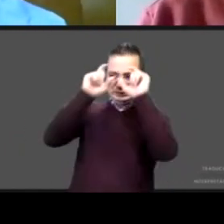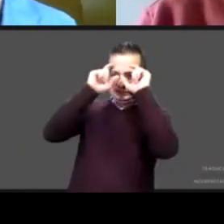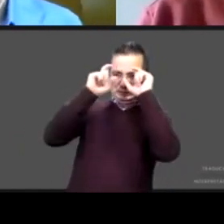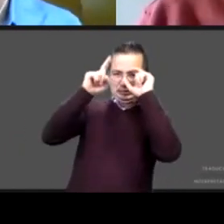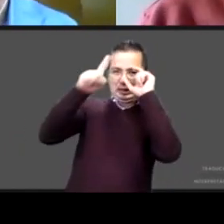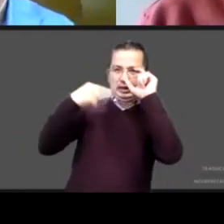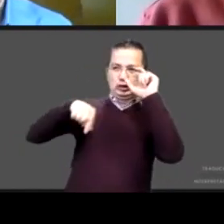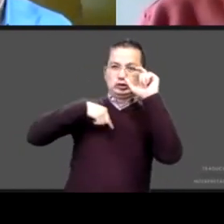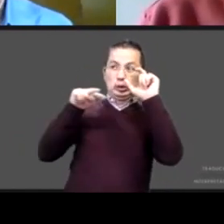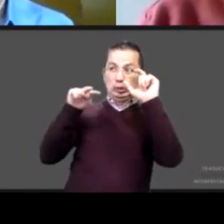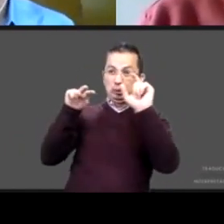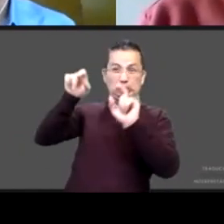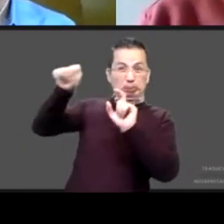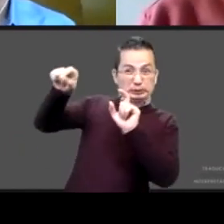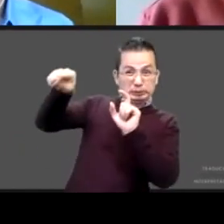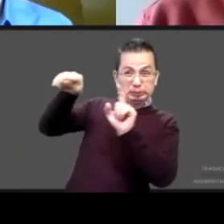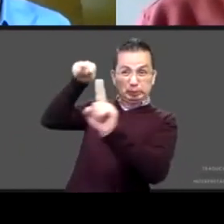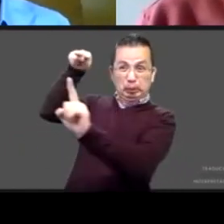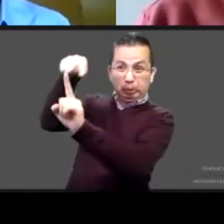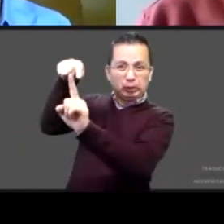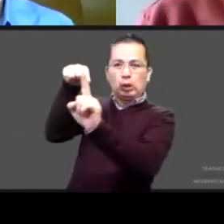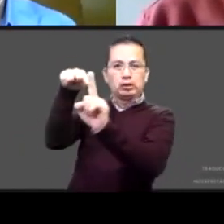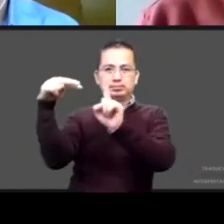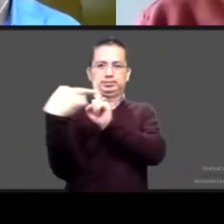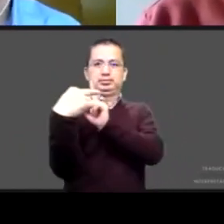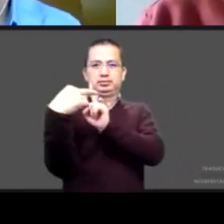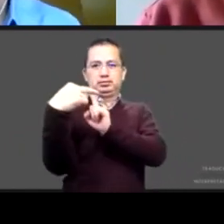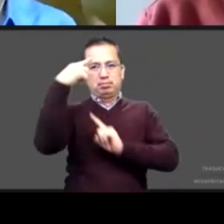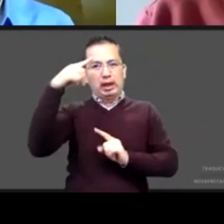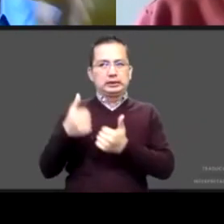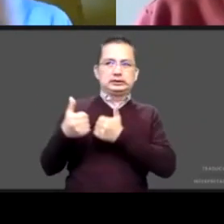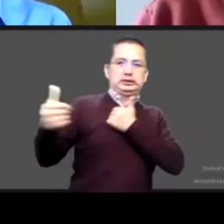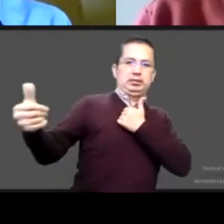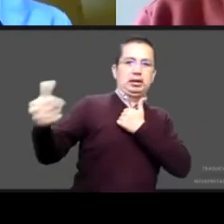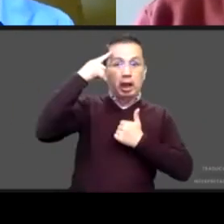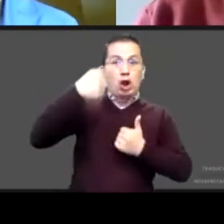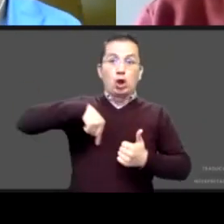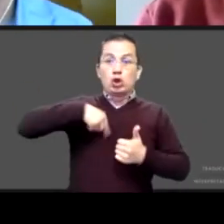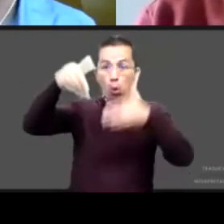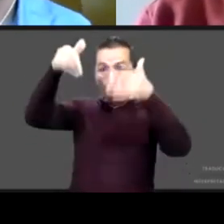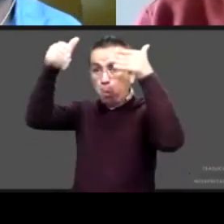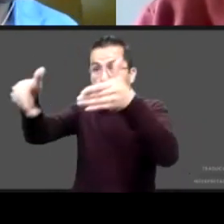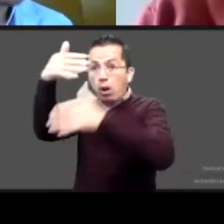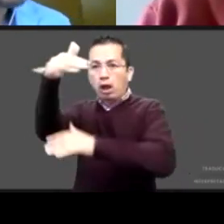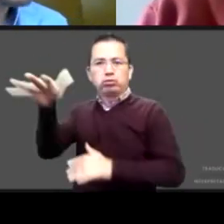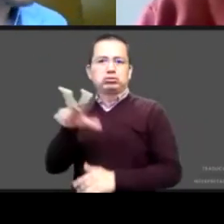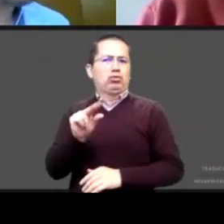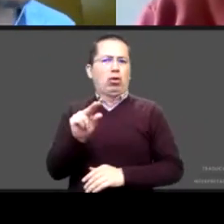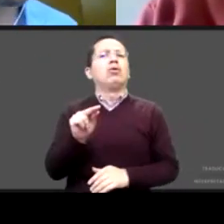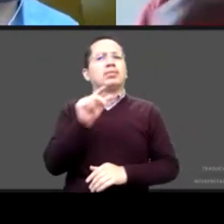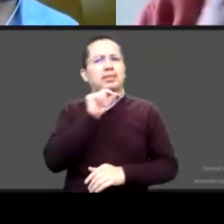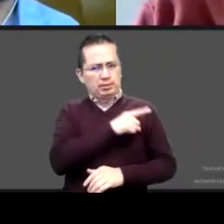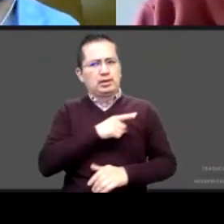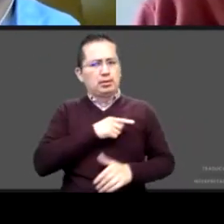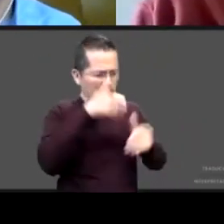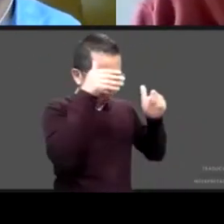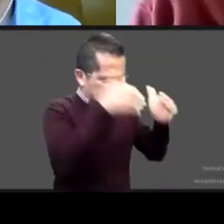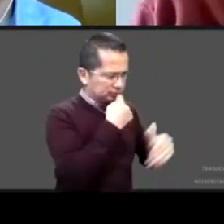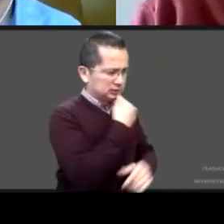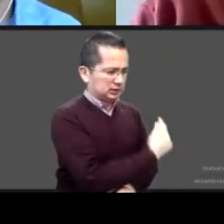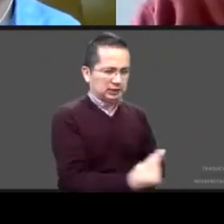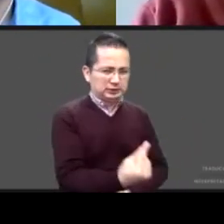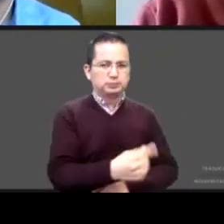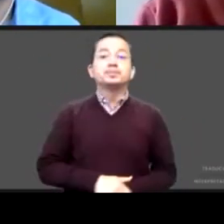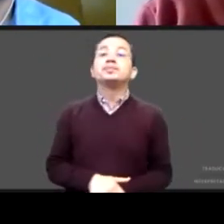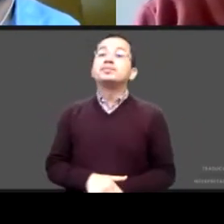gotas adultocéntricas. Muy bien, muchísimas gracias, Liz. Vamos a entrar a una siguiente ronda, solamente comentarles